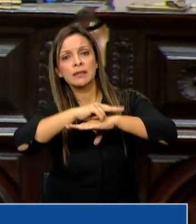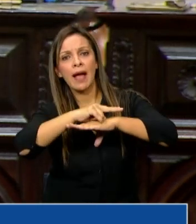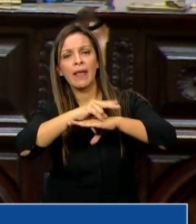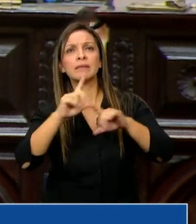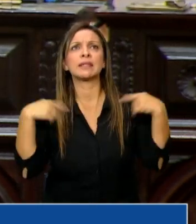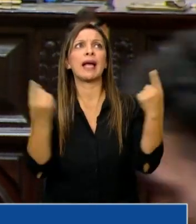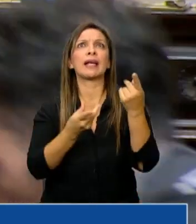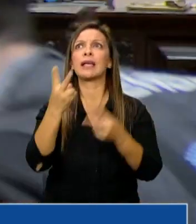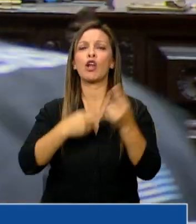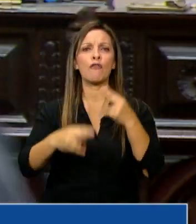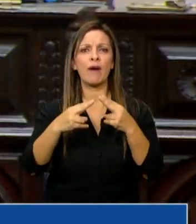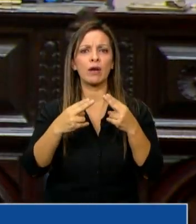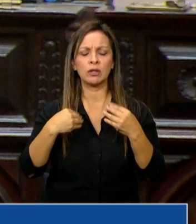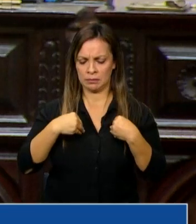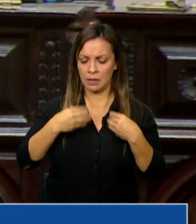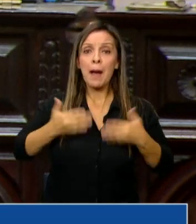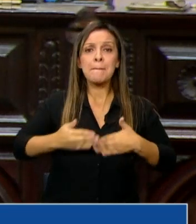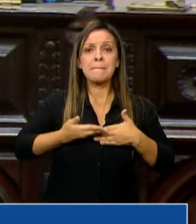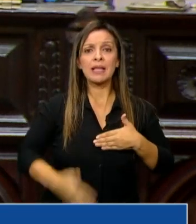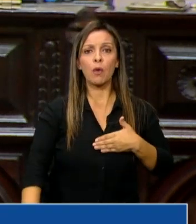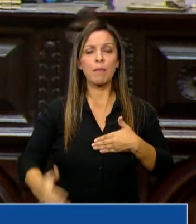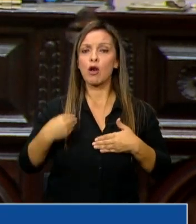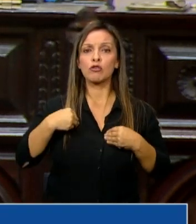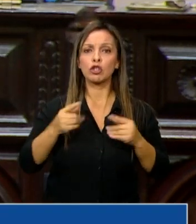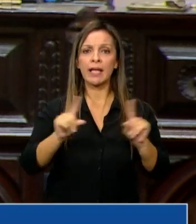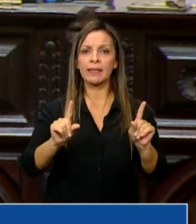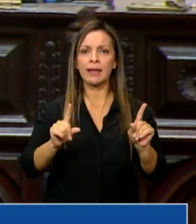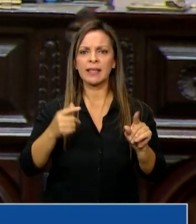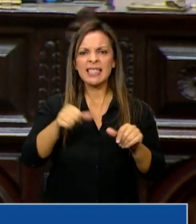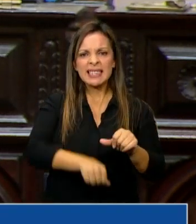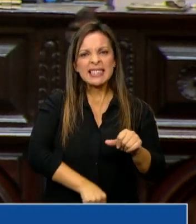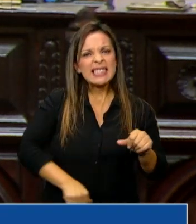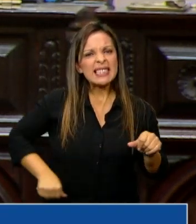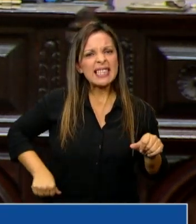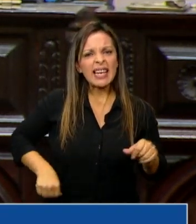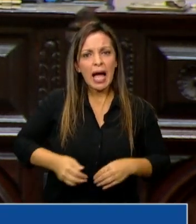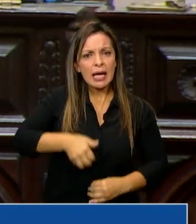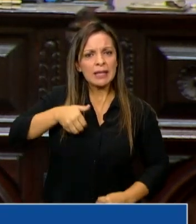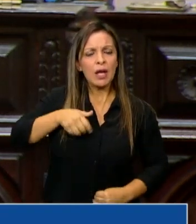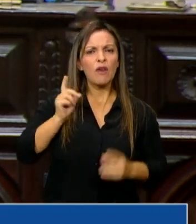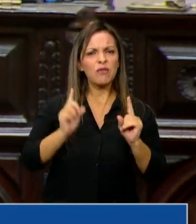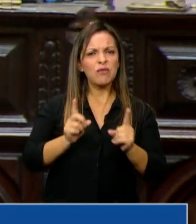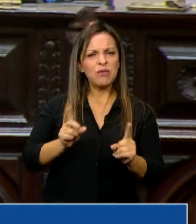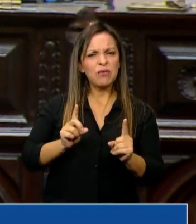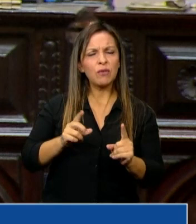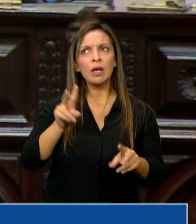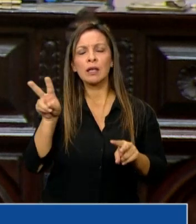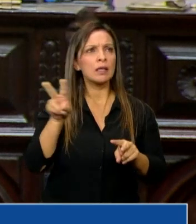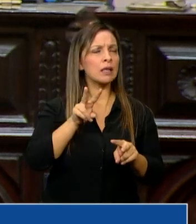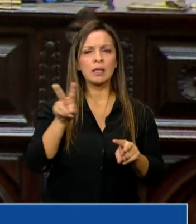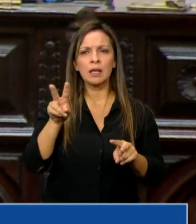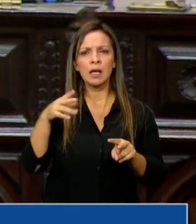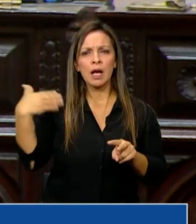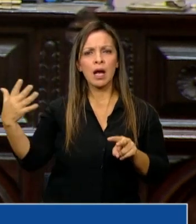de un quirófano, no siente la mitad de su cuerpo y tiene la herida de la cesárea aún abierta. Como si eso fuese poco,